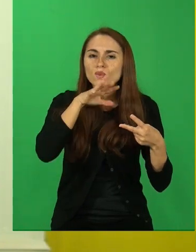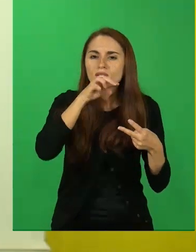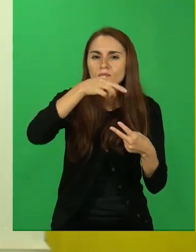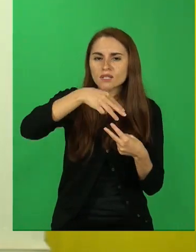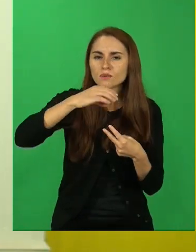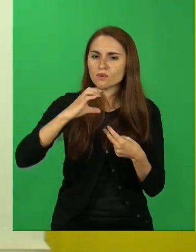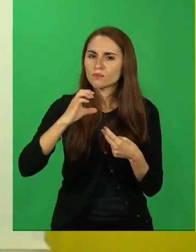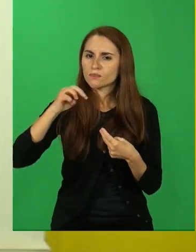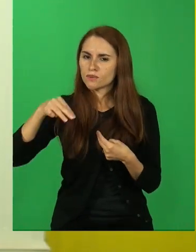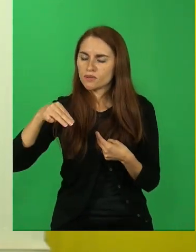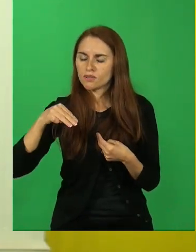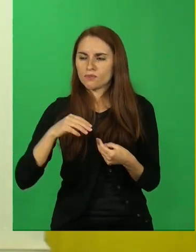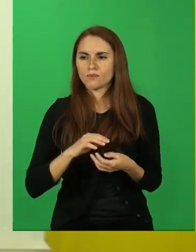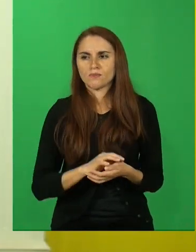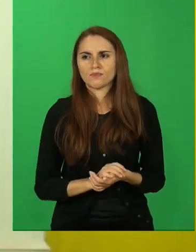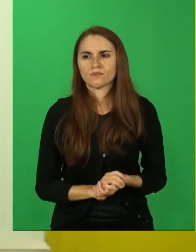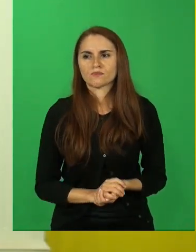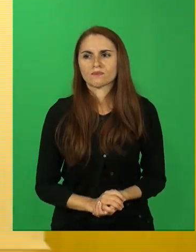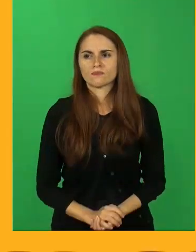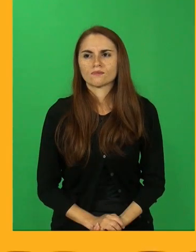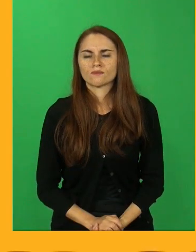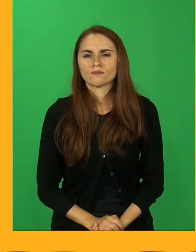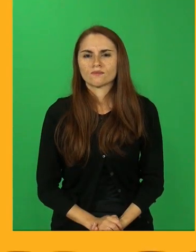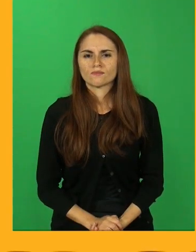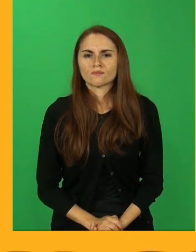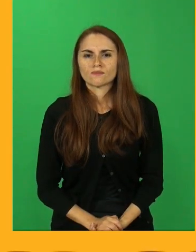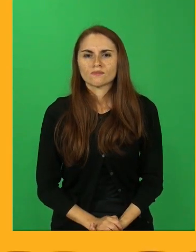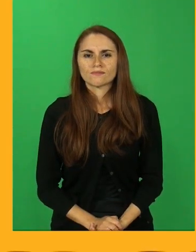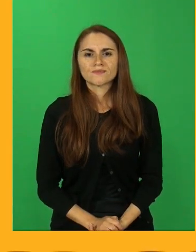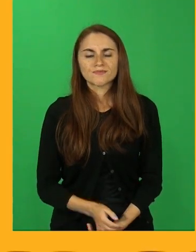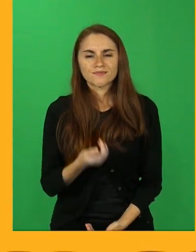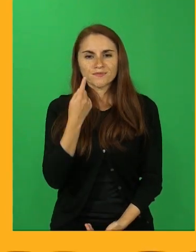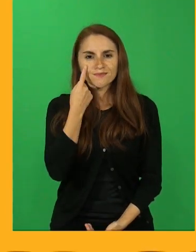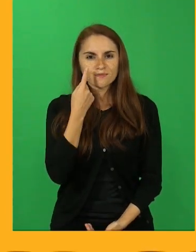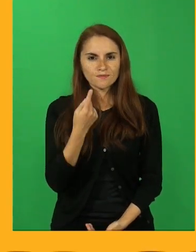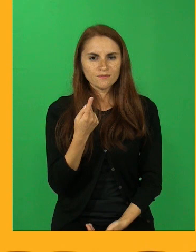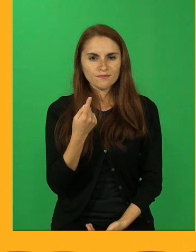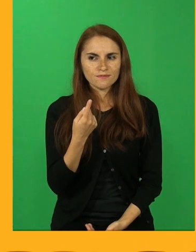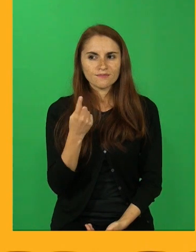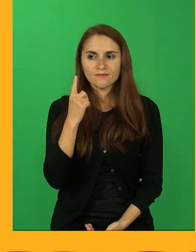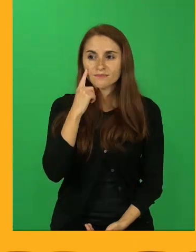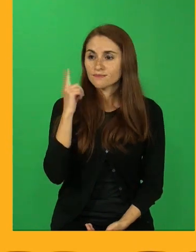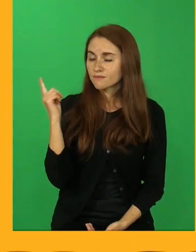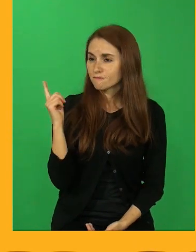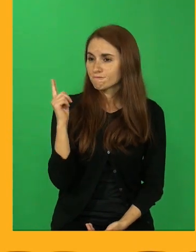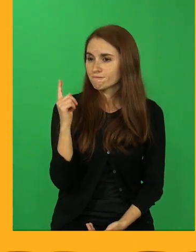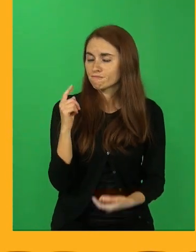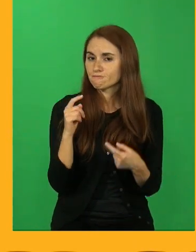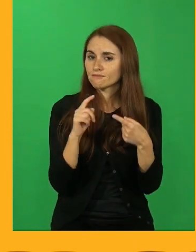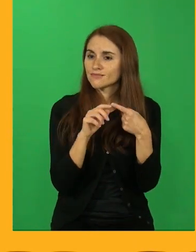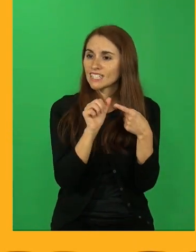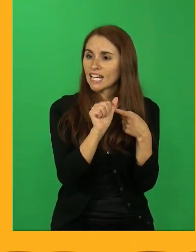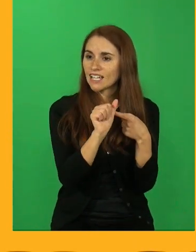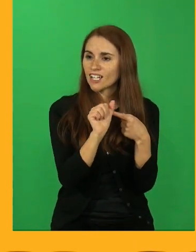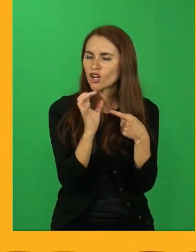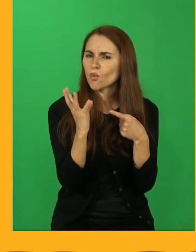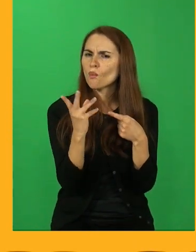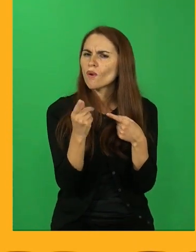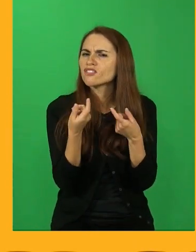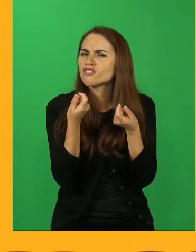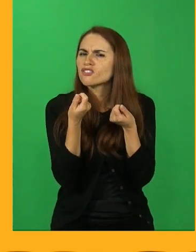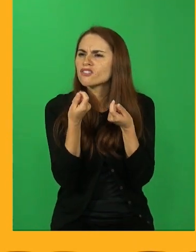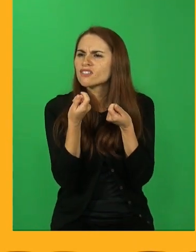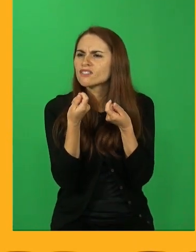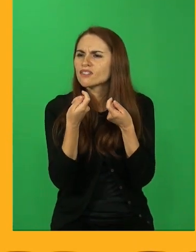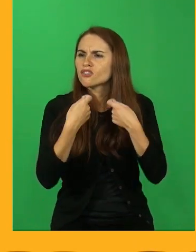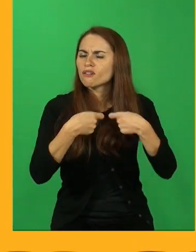a el mínimo común múltiplo. Fíjate acá, en el ejercicio A la pregunta dice, ¿cuánto dinero gastó al comprar